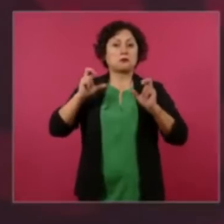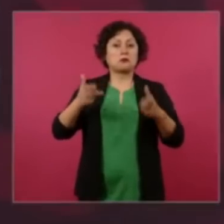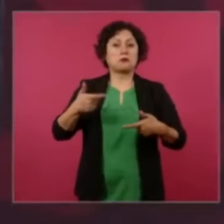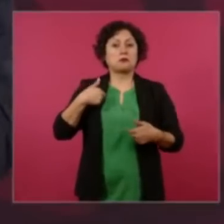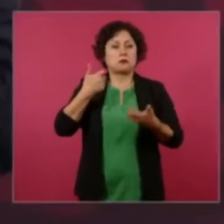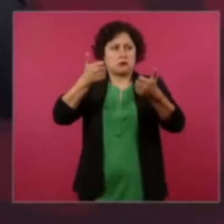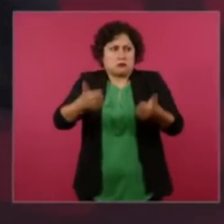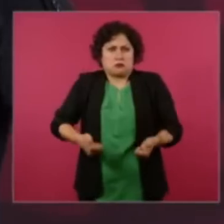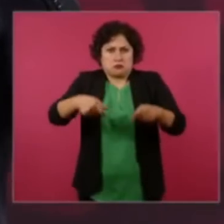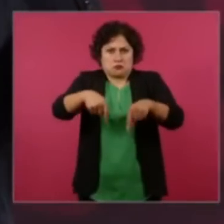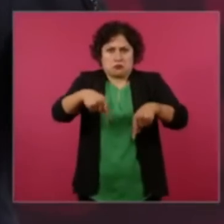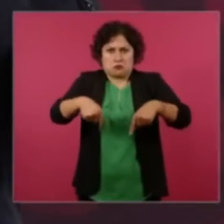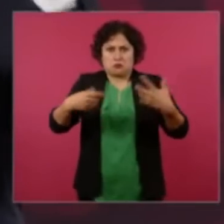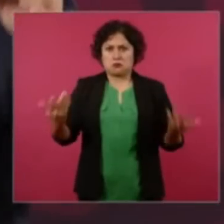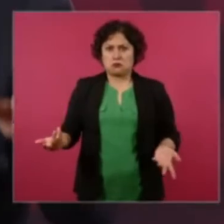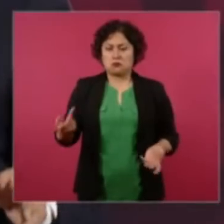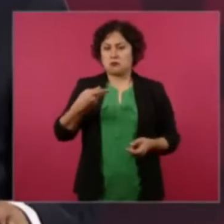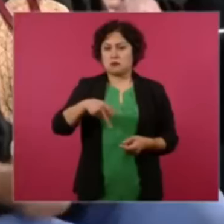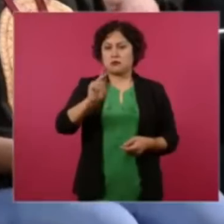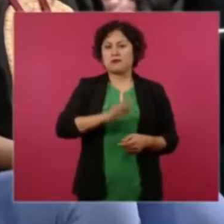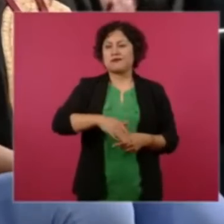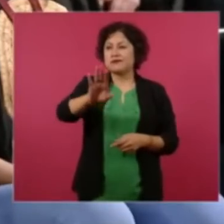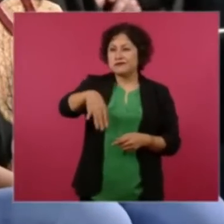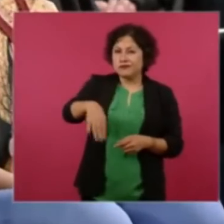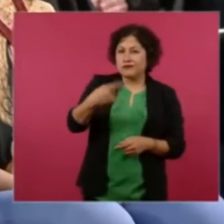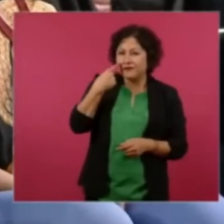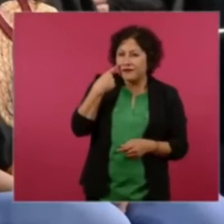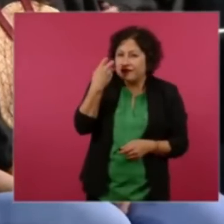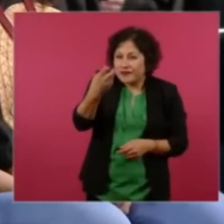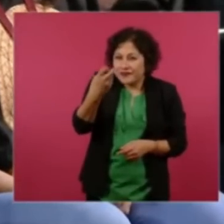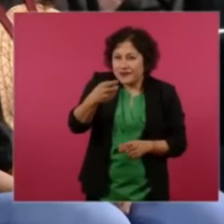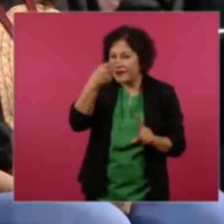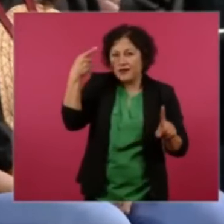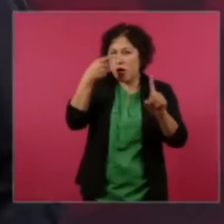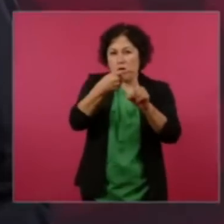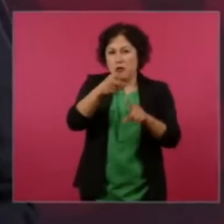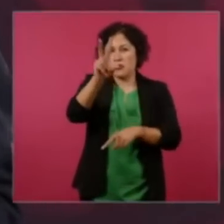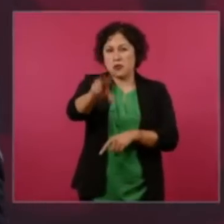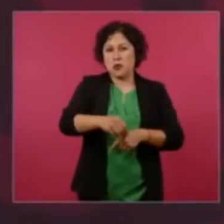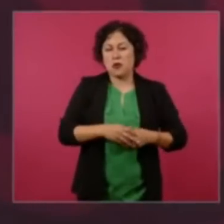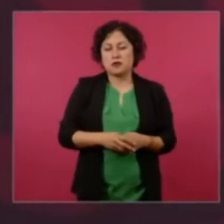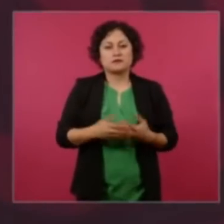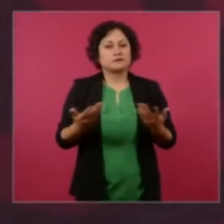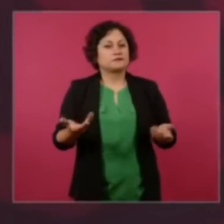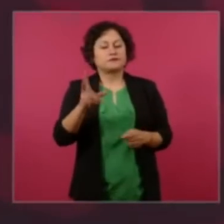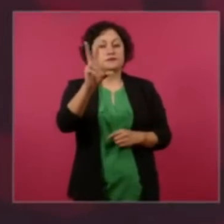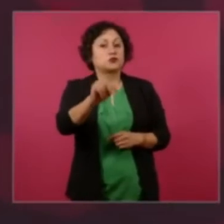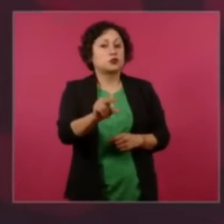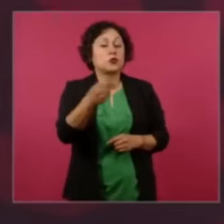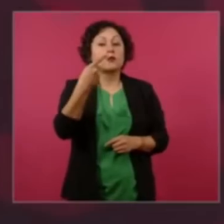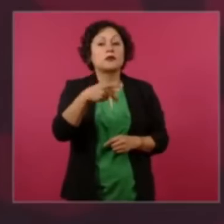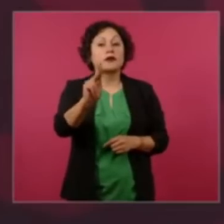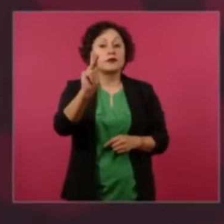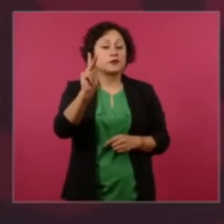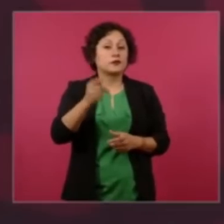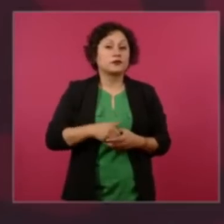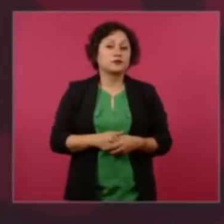ellos. sentido. Nada más que ya no voy a hacer. Pero es que ese no es el sentido con el que actividad lo estoy política, diciendo. no. Es que